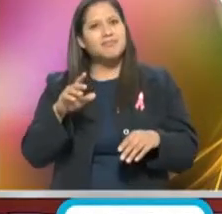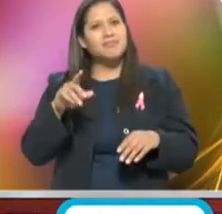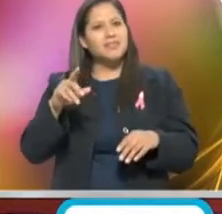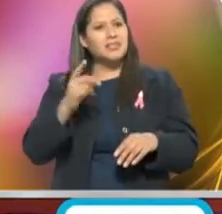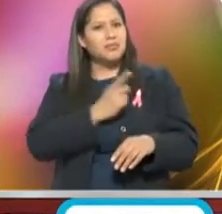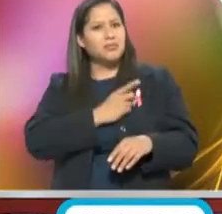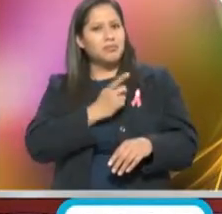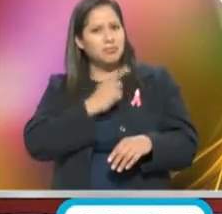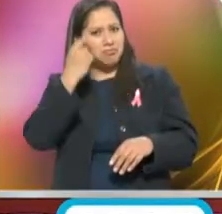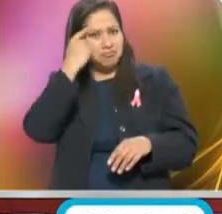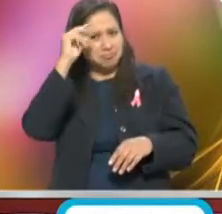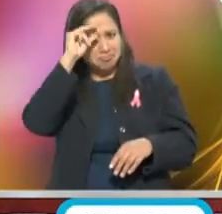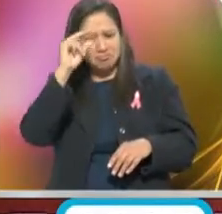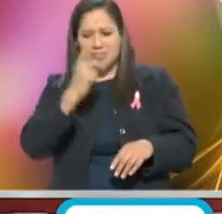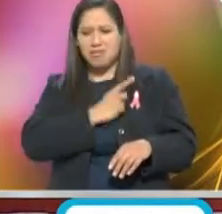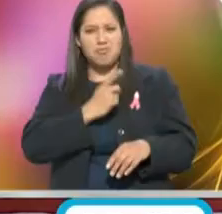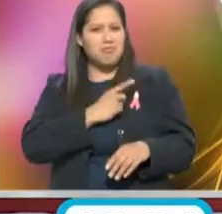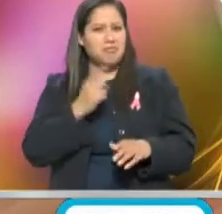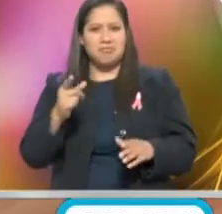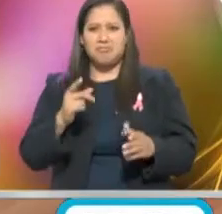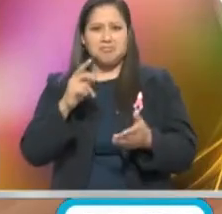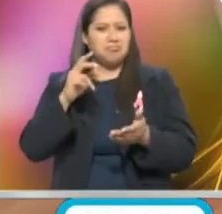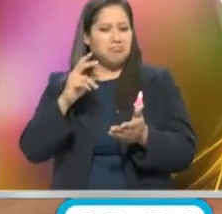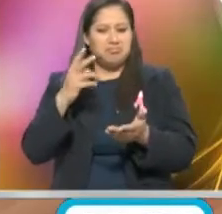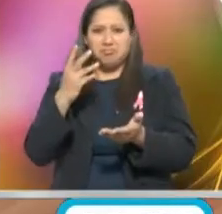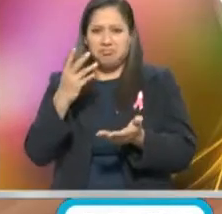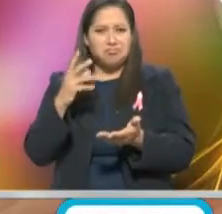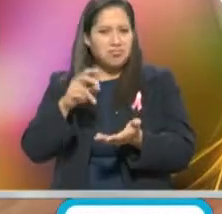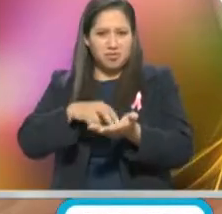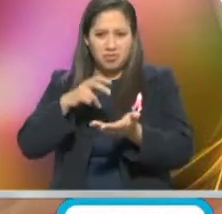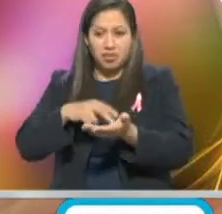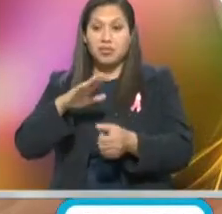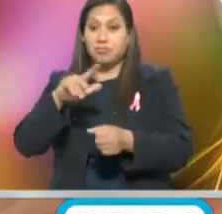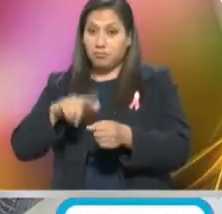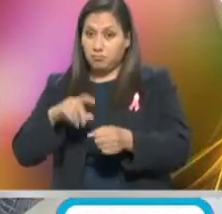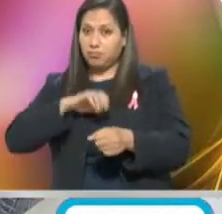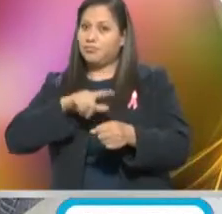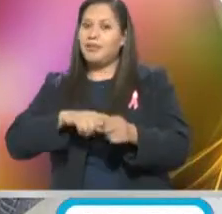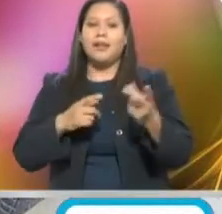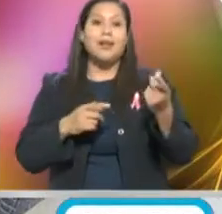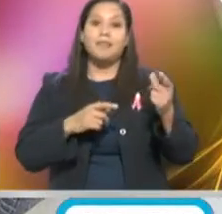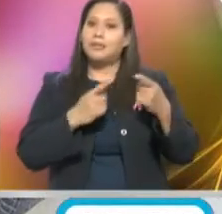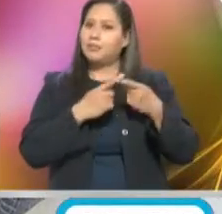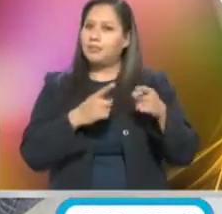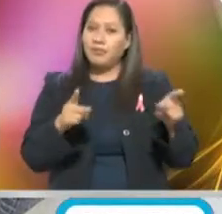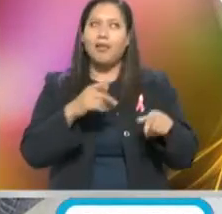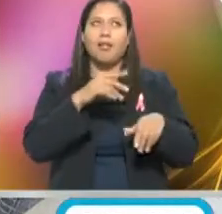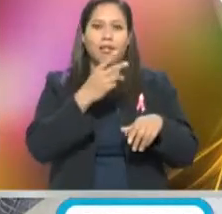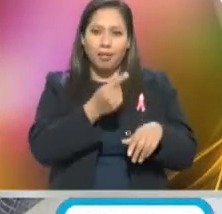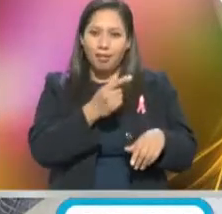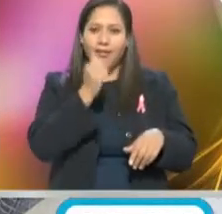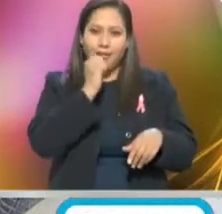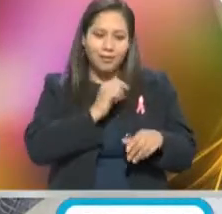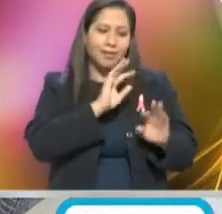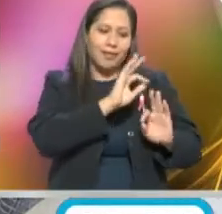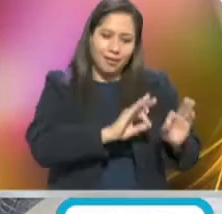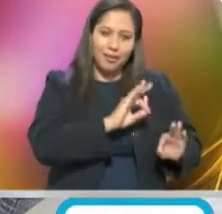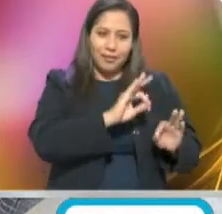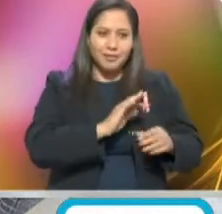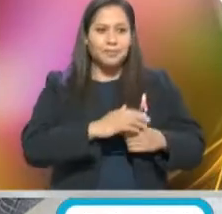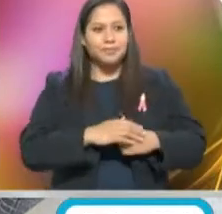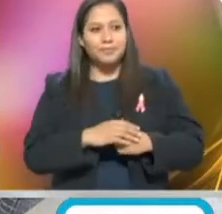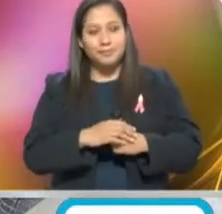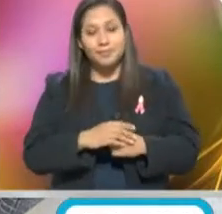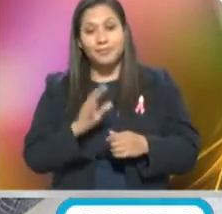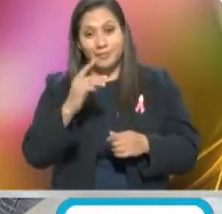todo lo que necesita por él mismo. Exactamente. Sí. Es un animal especial, sí. Y en el caso de los perros está la variedad y con la